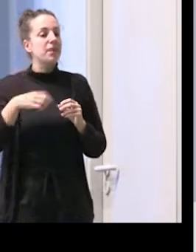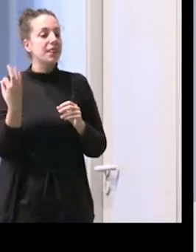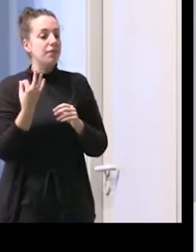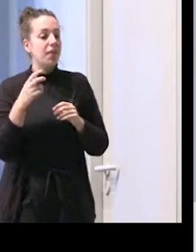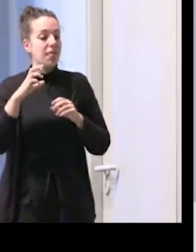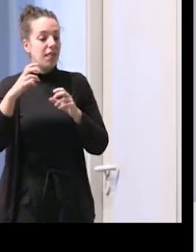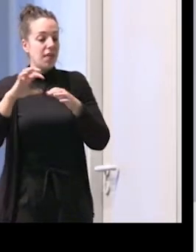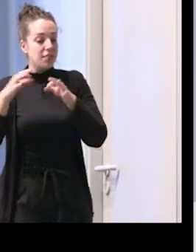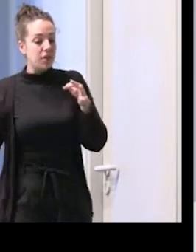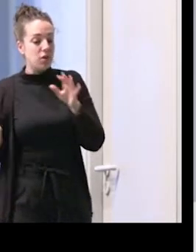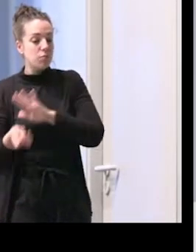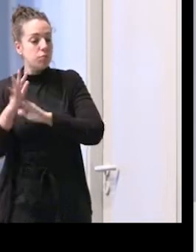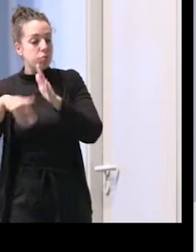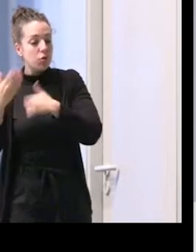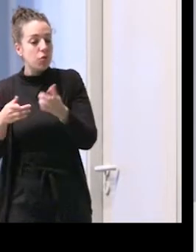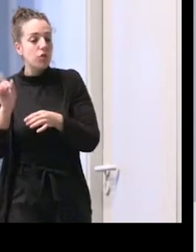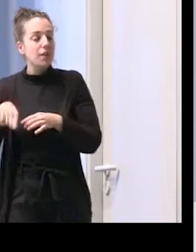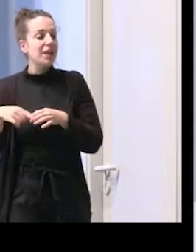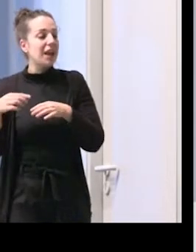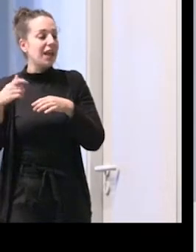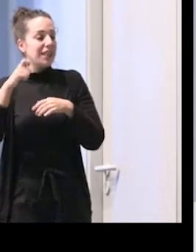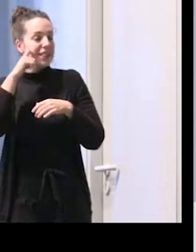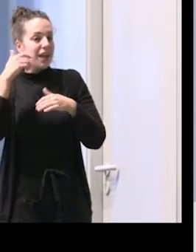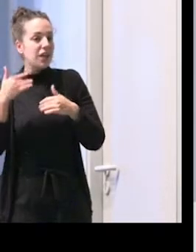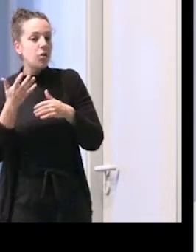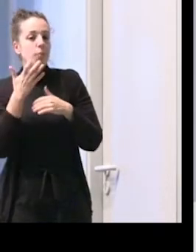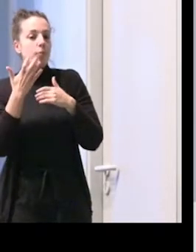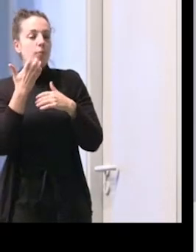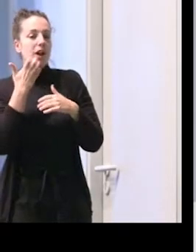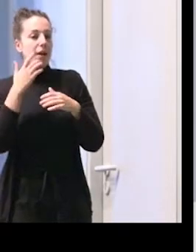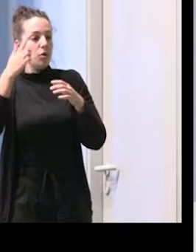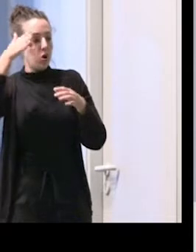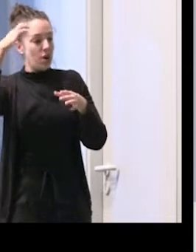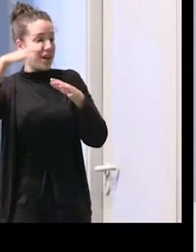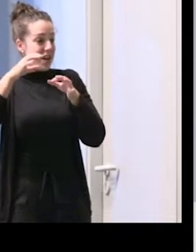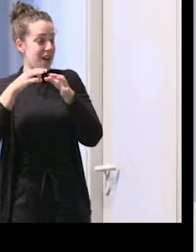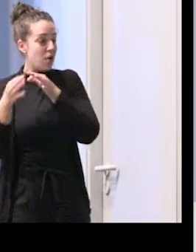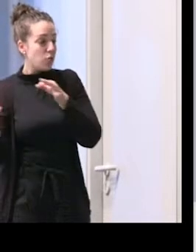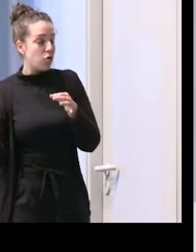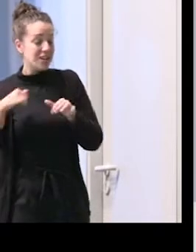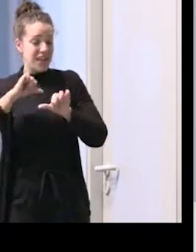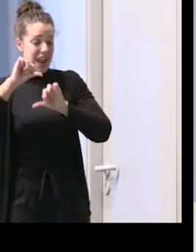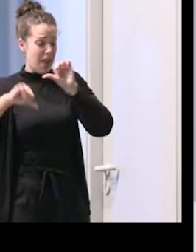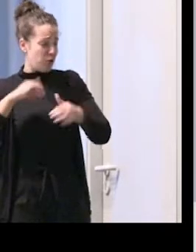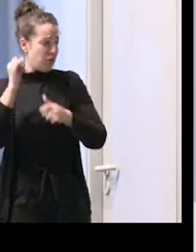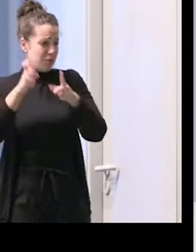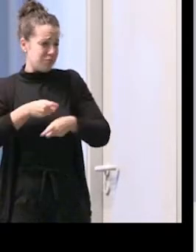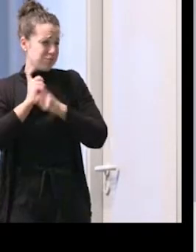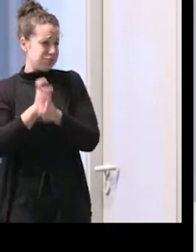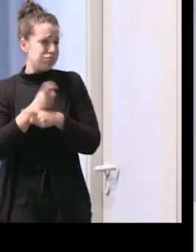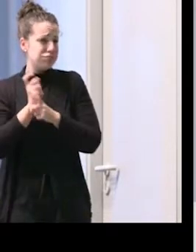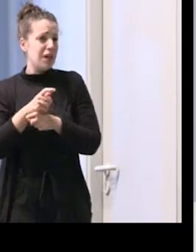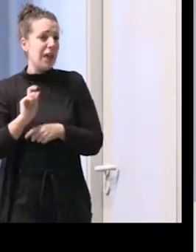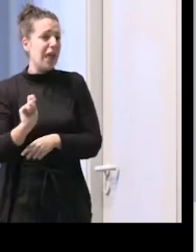células a producir otros tejidos más complicados o distintos, como por ejemplo las neuronas, algo que se ha intentado en muchos laboratorios, con un